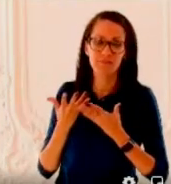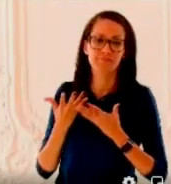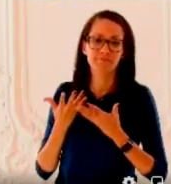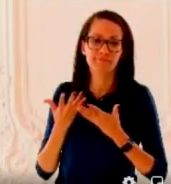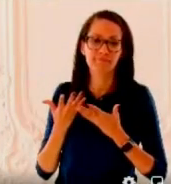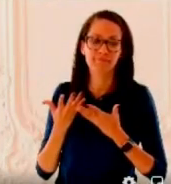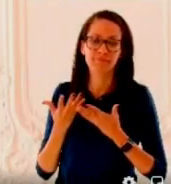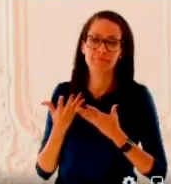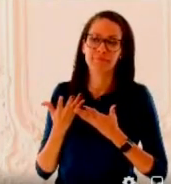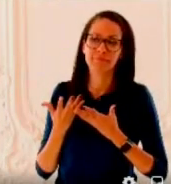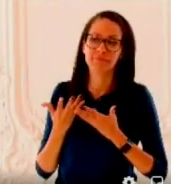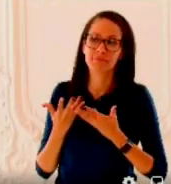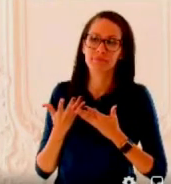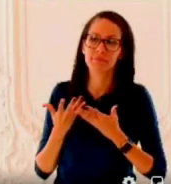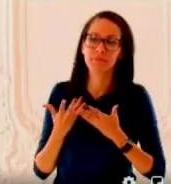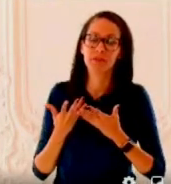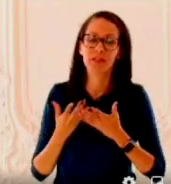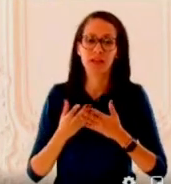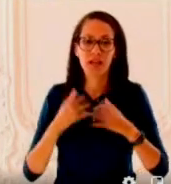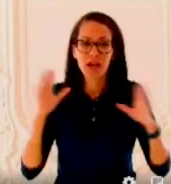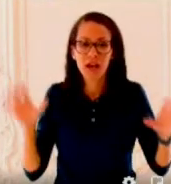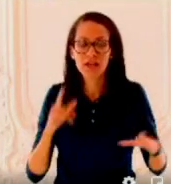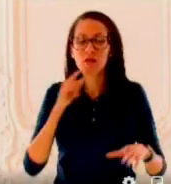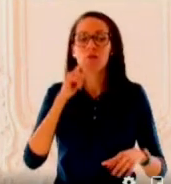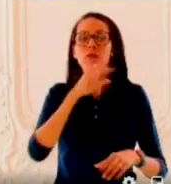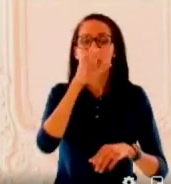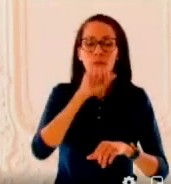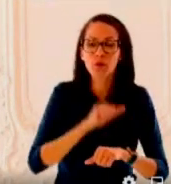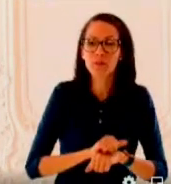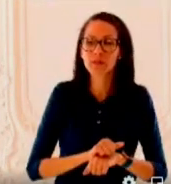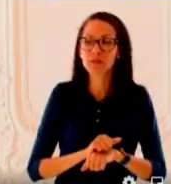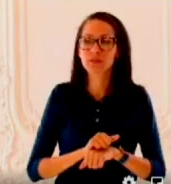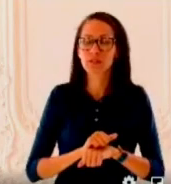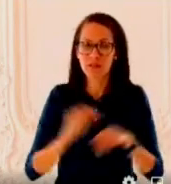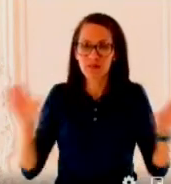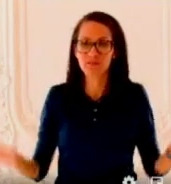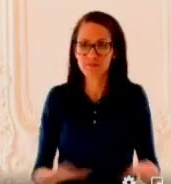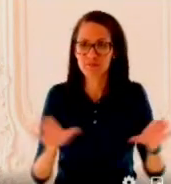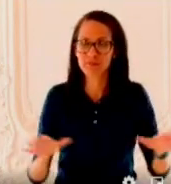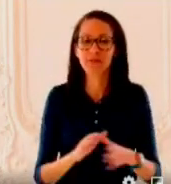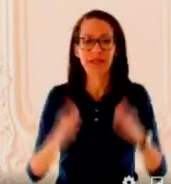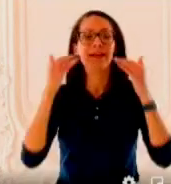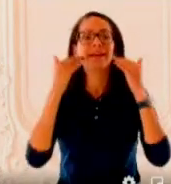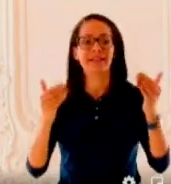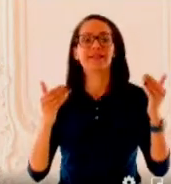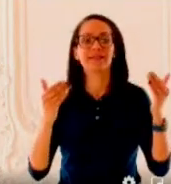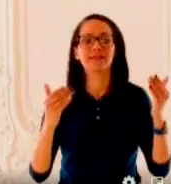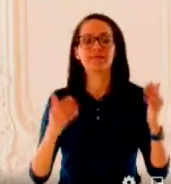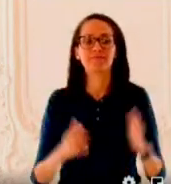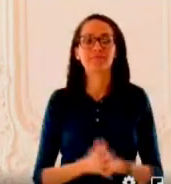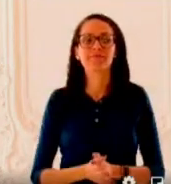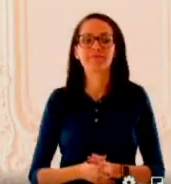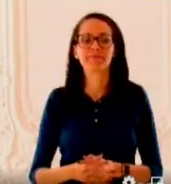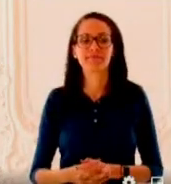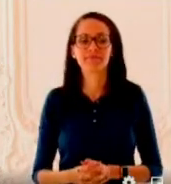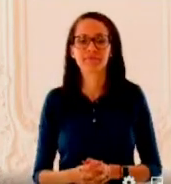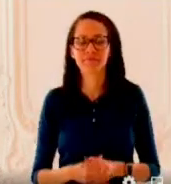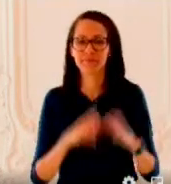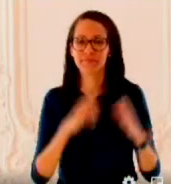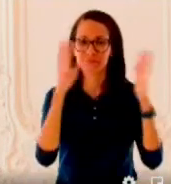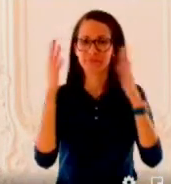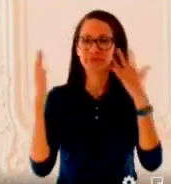servidora. Cuentan con mi compromiso de ejecución. Muchas gracias a todos.